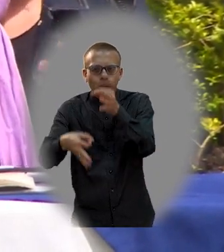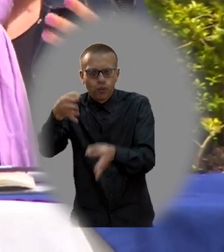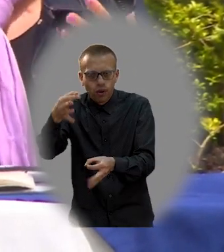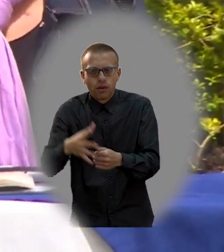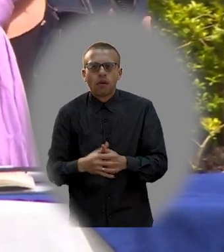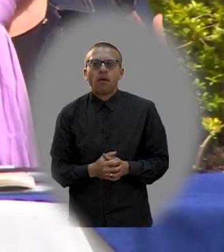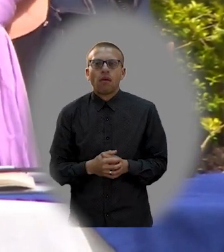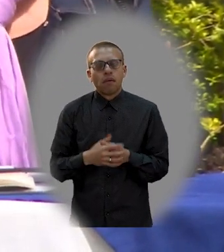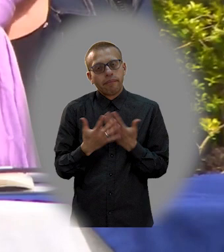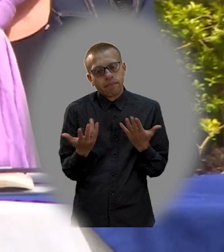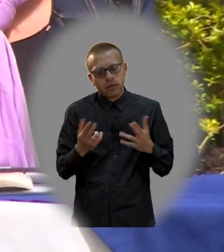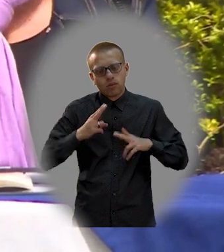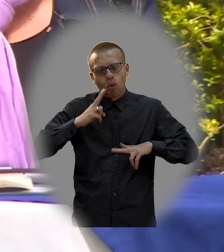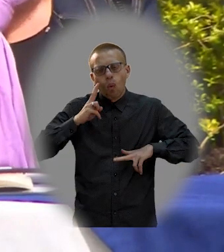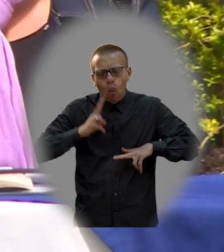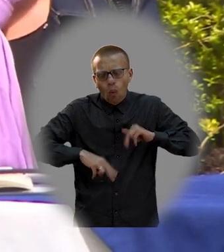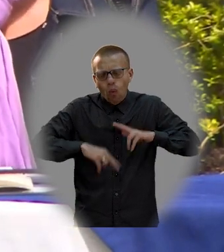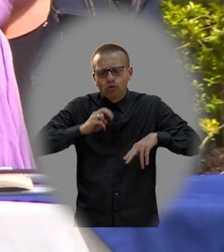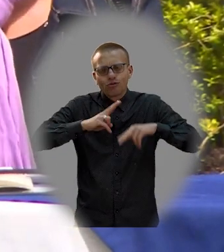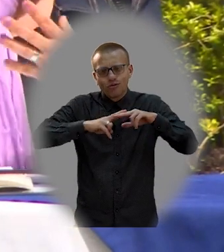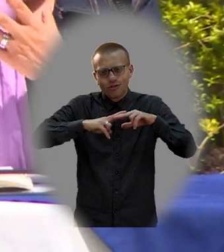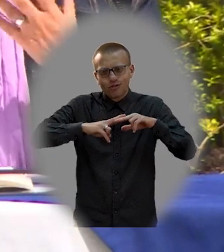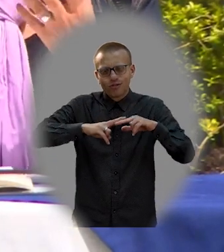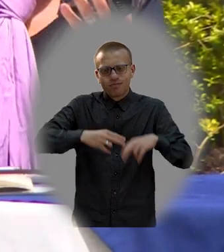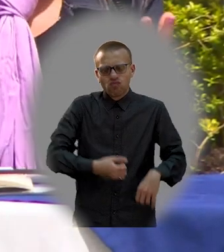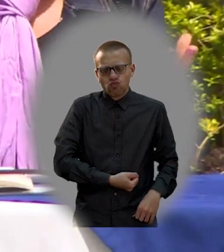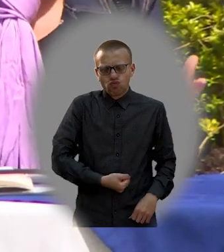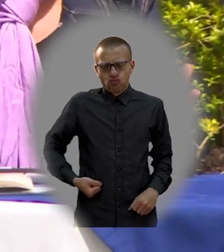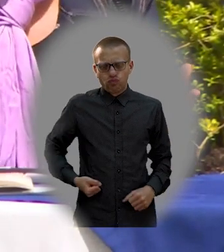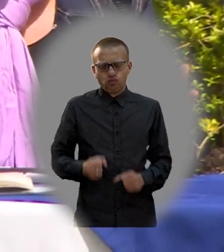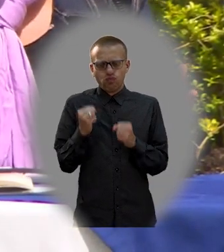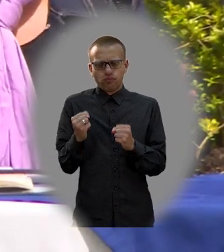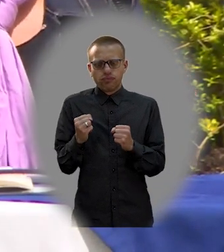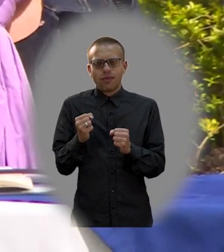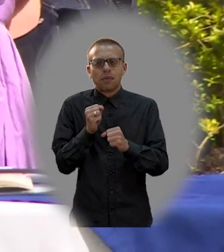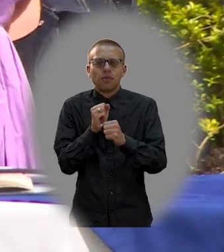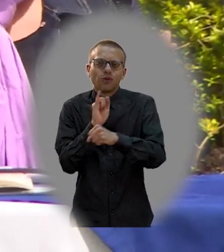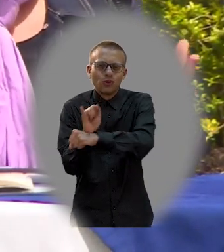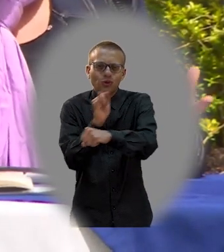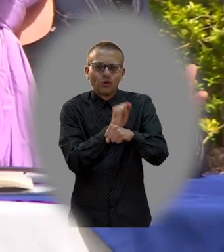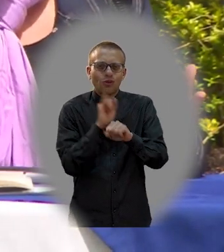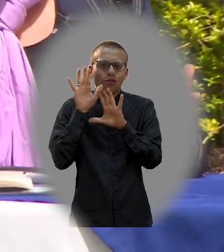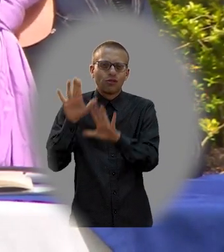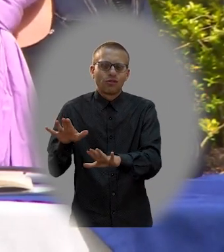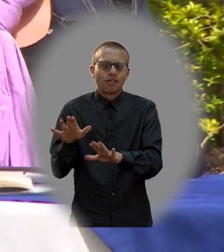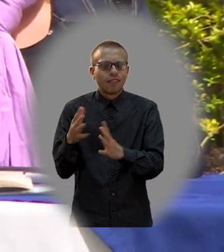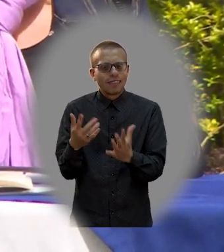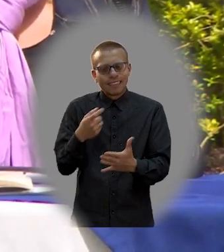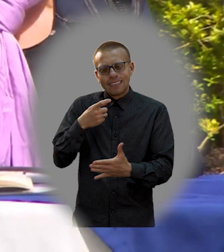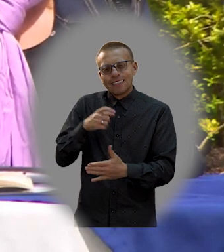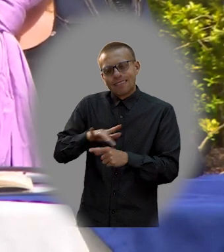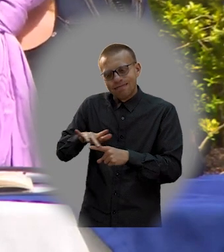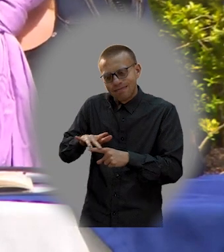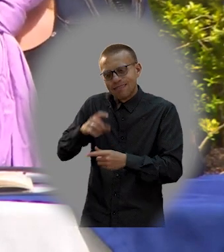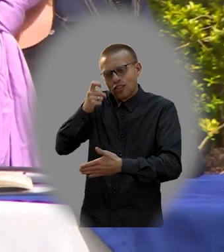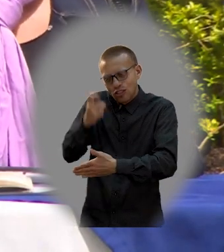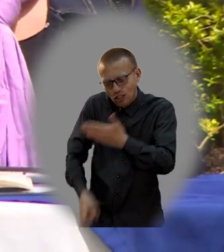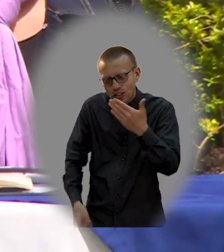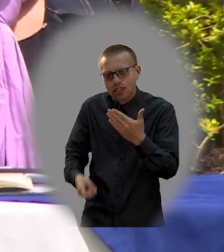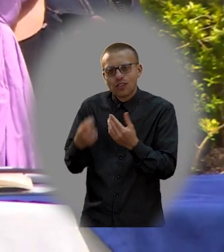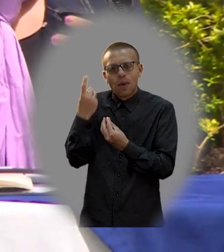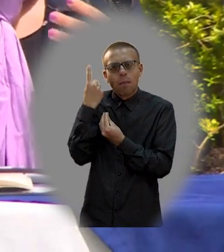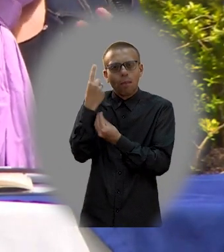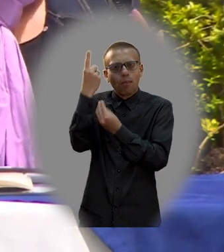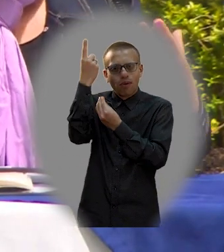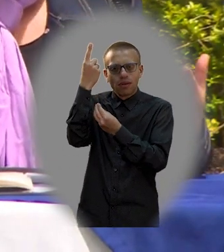una construcción patriarcal de las instituciones, por eso tiene sentido allí también, digamos, este ejercicio de construcción de política de género,